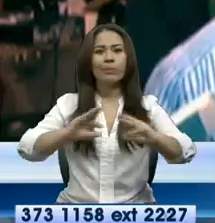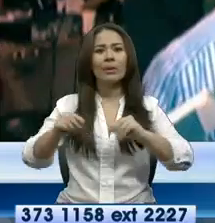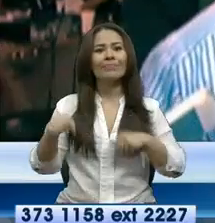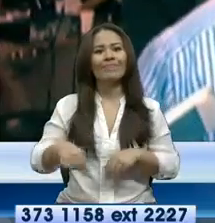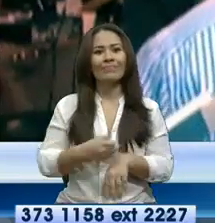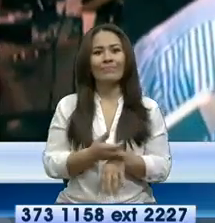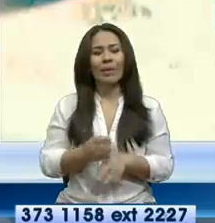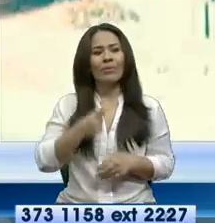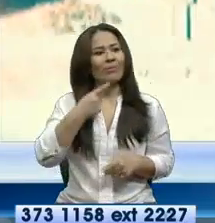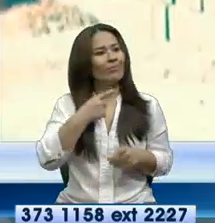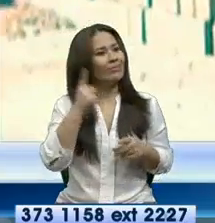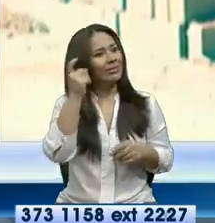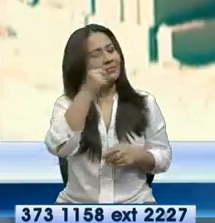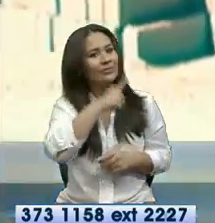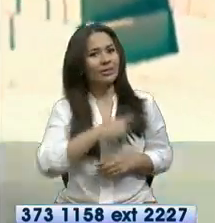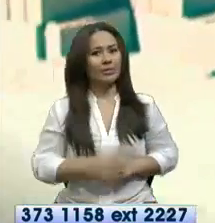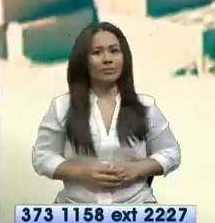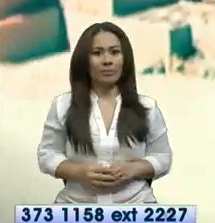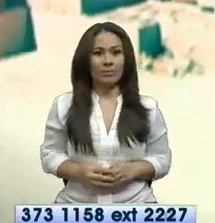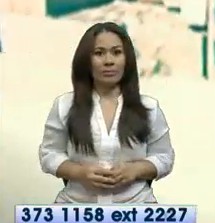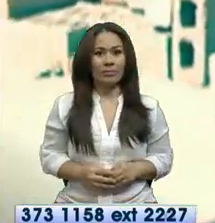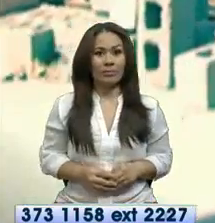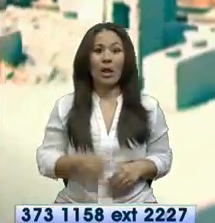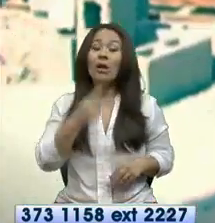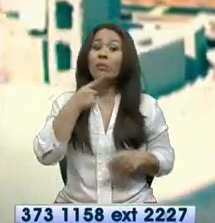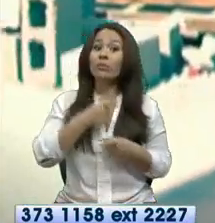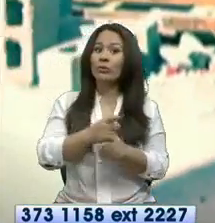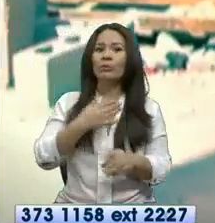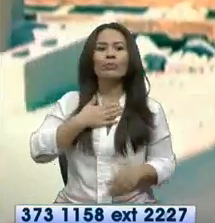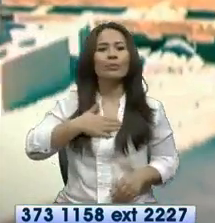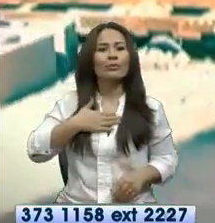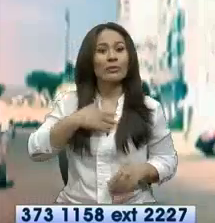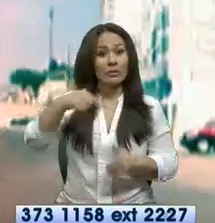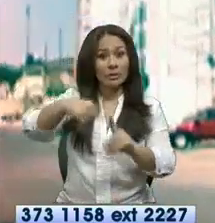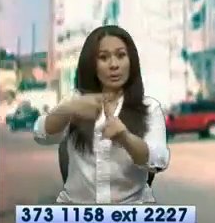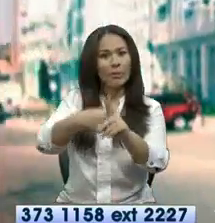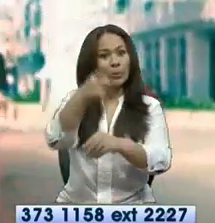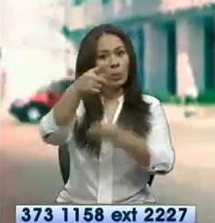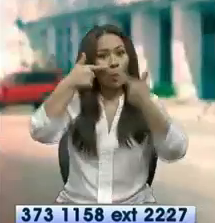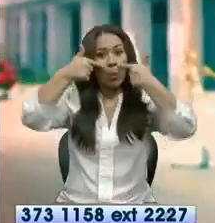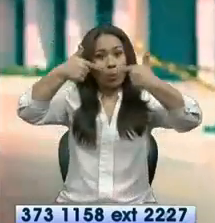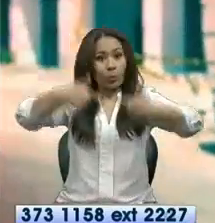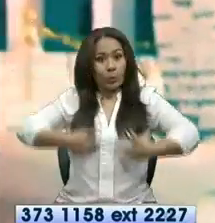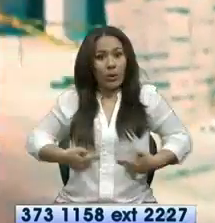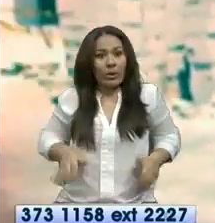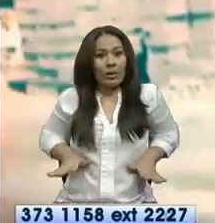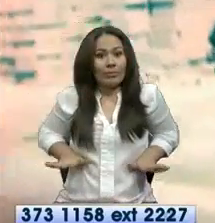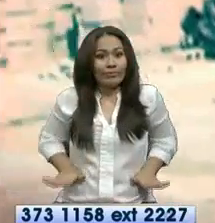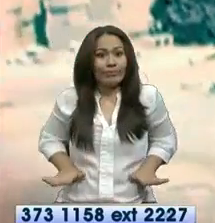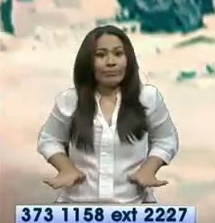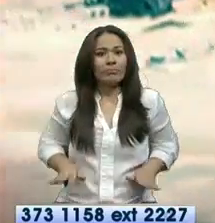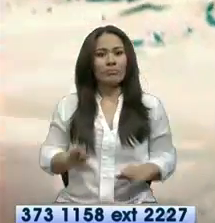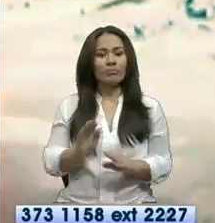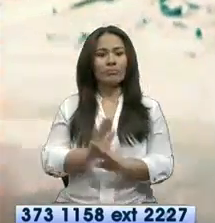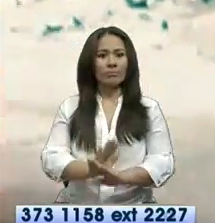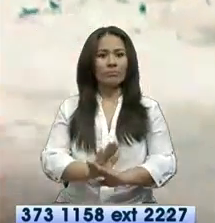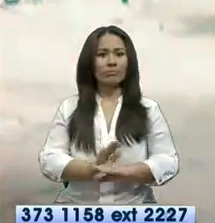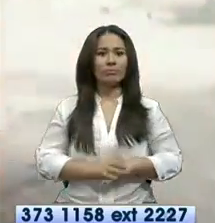de esta modalidad, y se sugiere a la ciudadanía que tome sus precauciones. Informó José Morales.